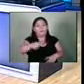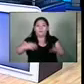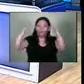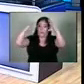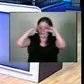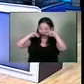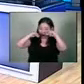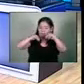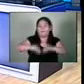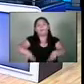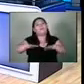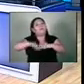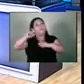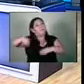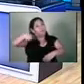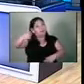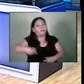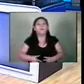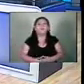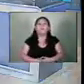noches. Gracias. Hasta mañana.